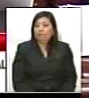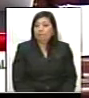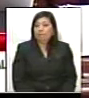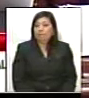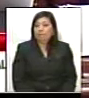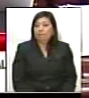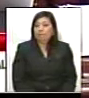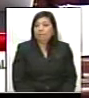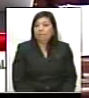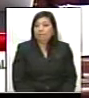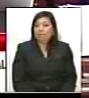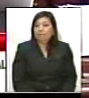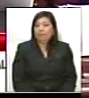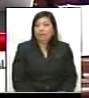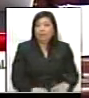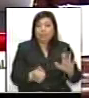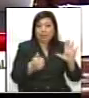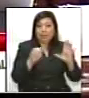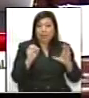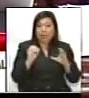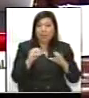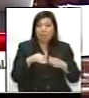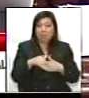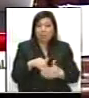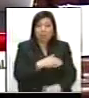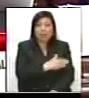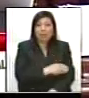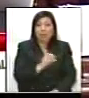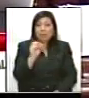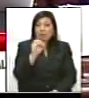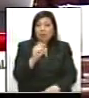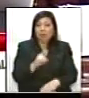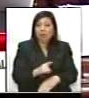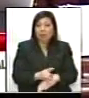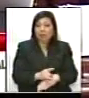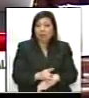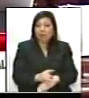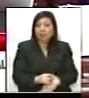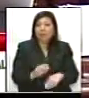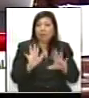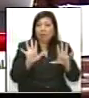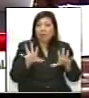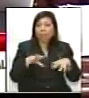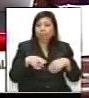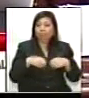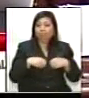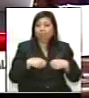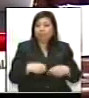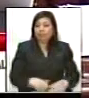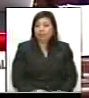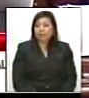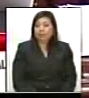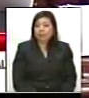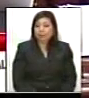y 60 votos a favor cero en contra 10 abstenciones